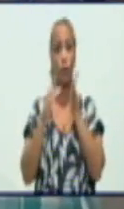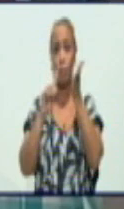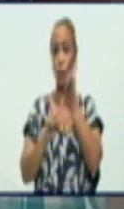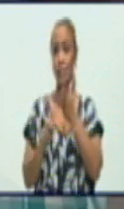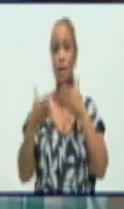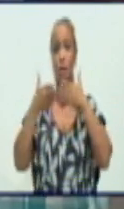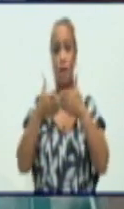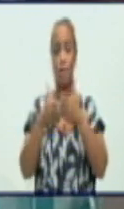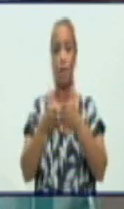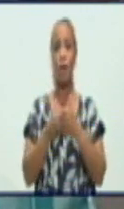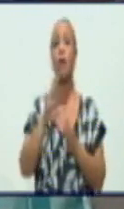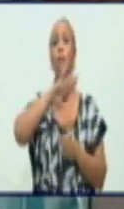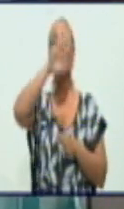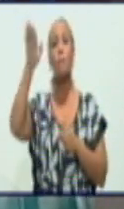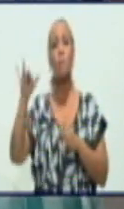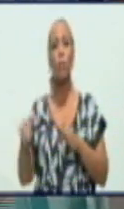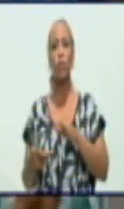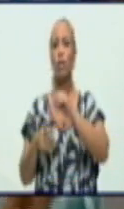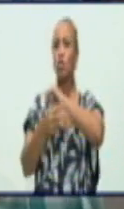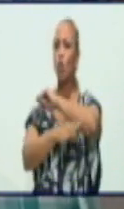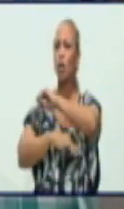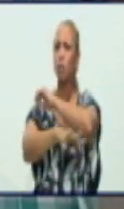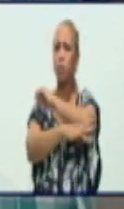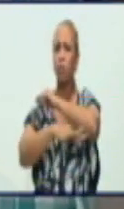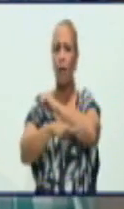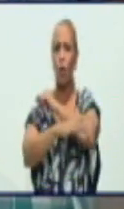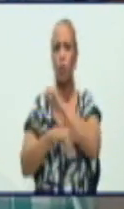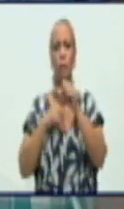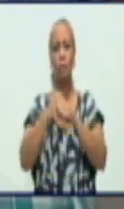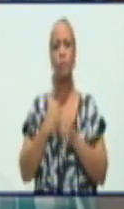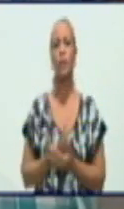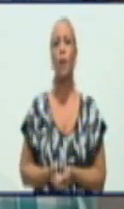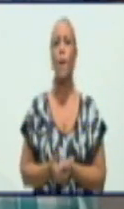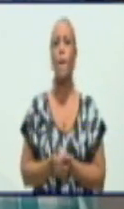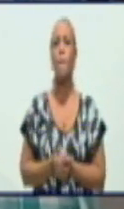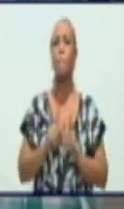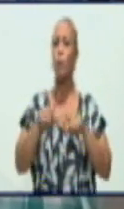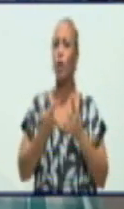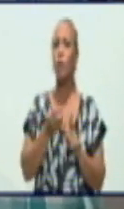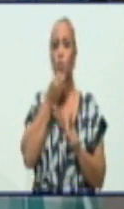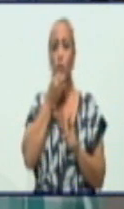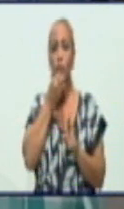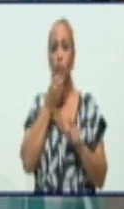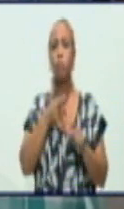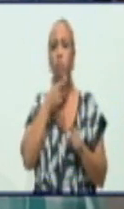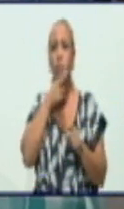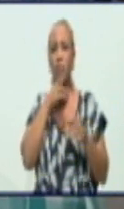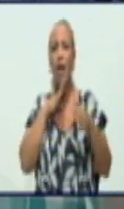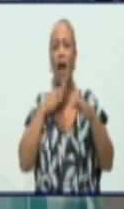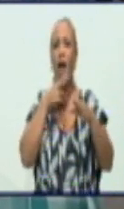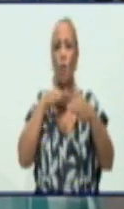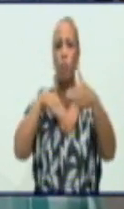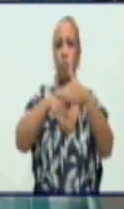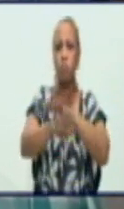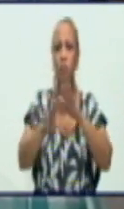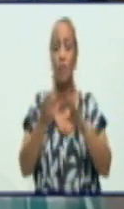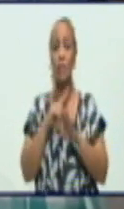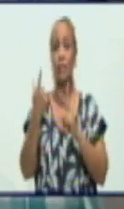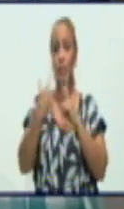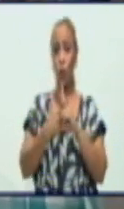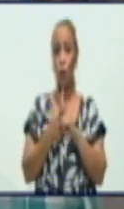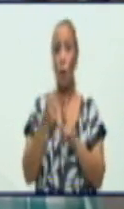municipios quattor es montañoso suelos más complejos por la siguiente razón en primera porque puede haber inundaciones costeras y en segundo la velocidad de los vientos